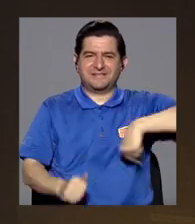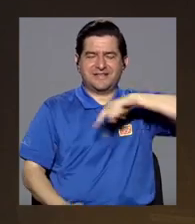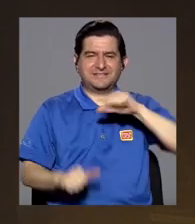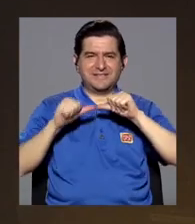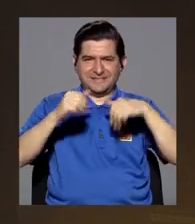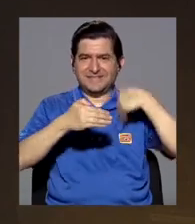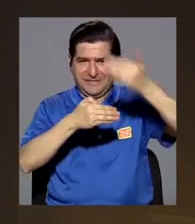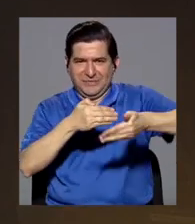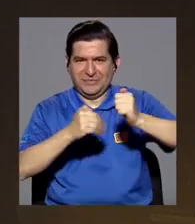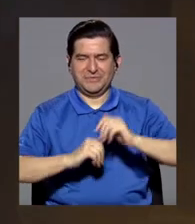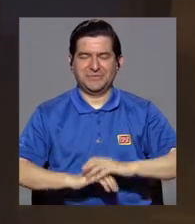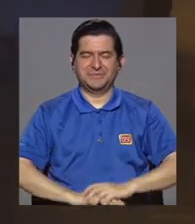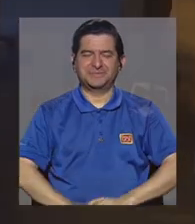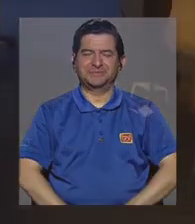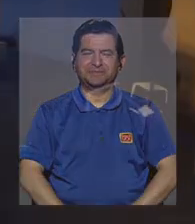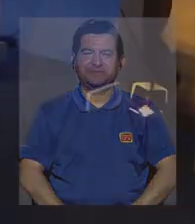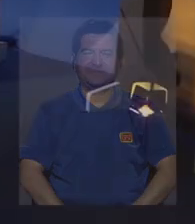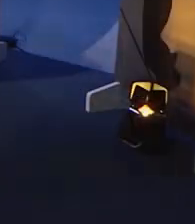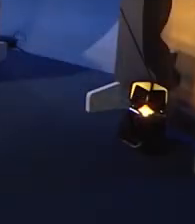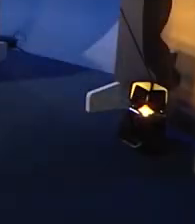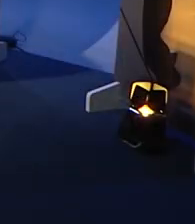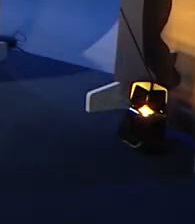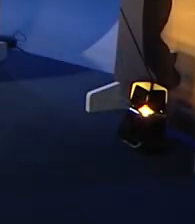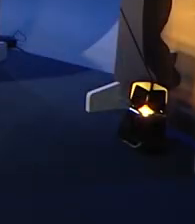por acompañarnos volvemos con ustedes